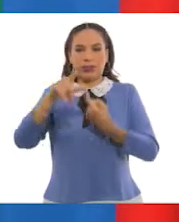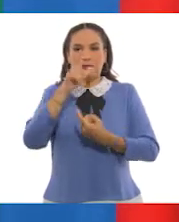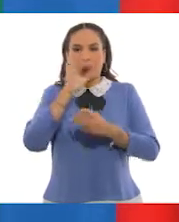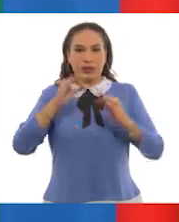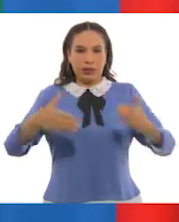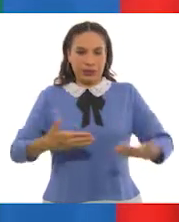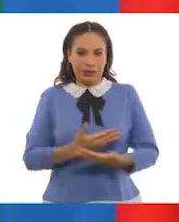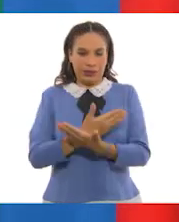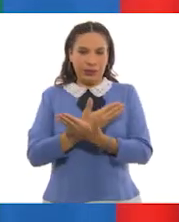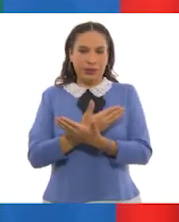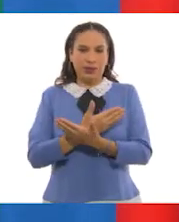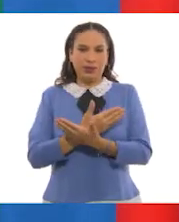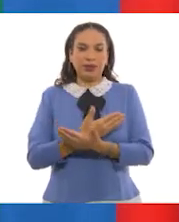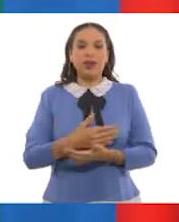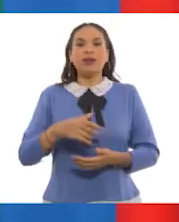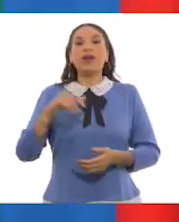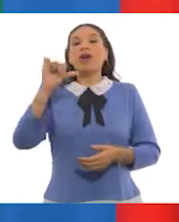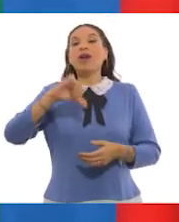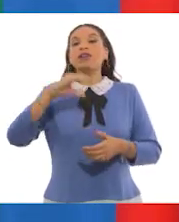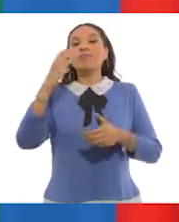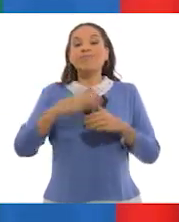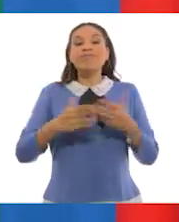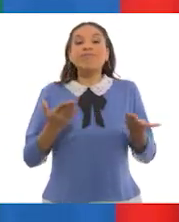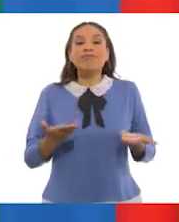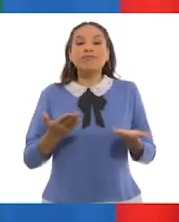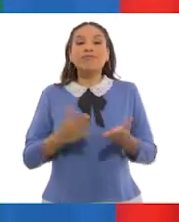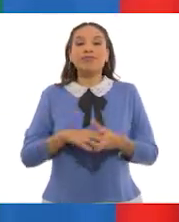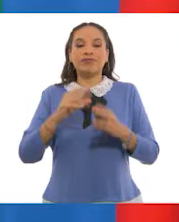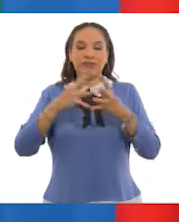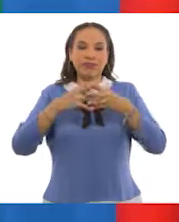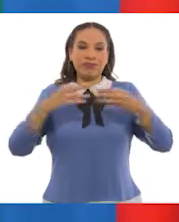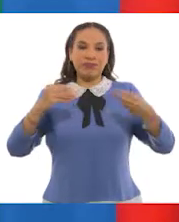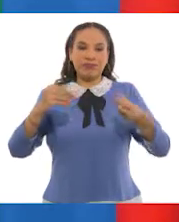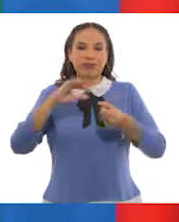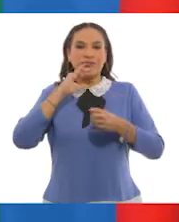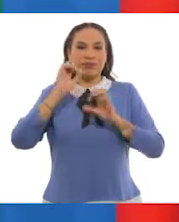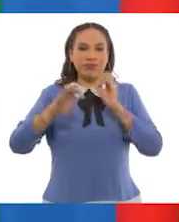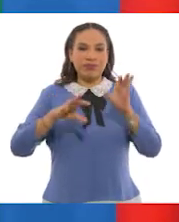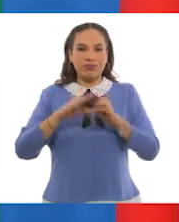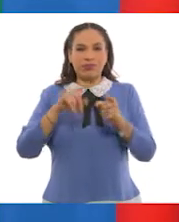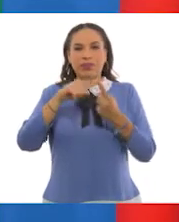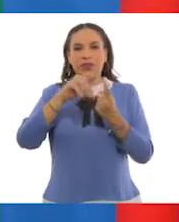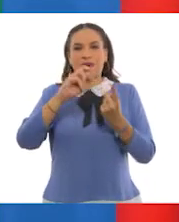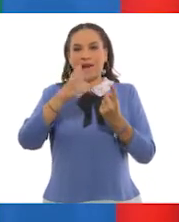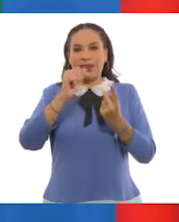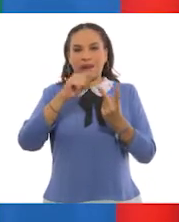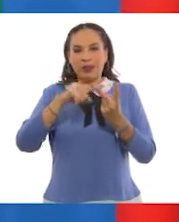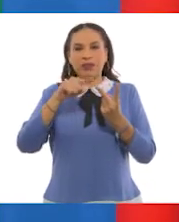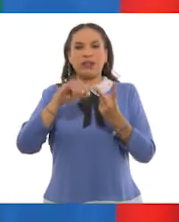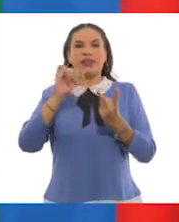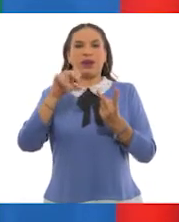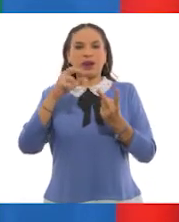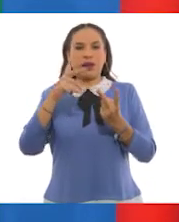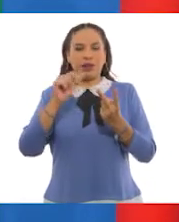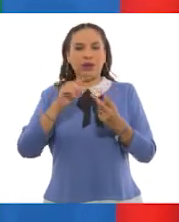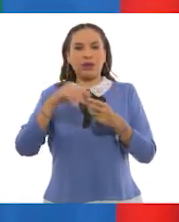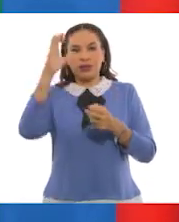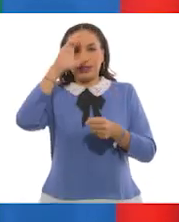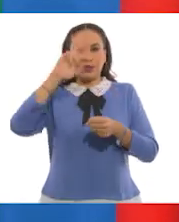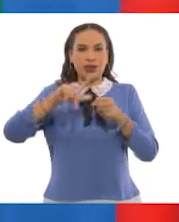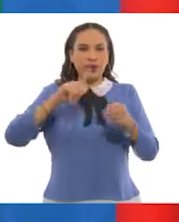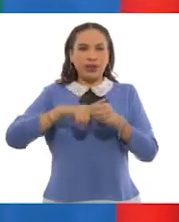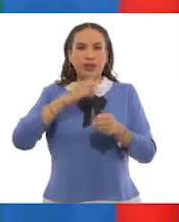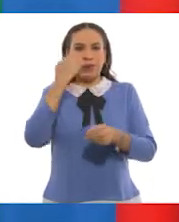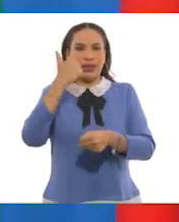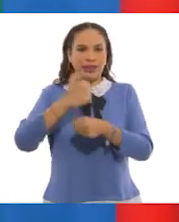materna. Por hoy hemos terminado con Degradación de desechos orgánicos e inorgánicos de Ciencias Naturales